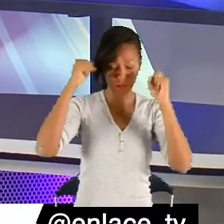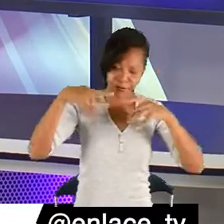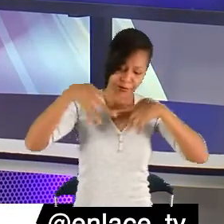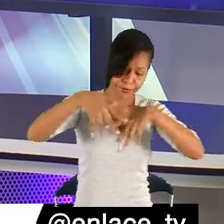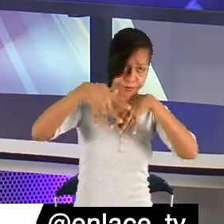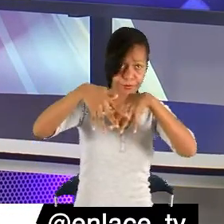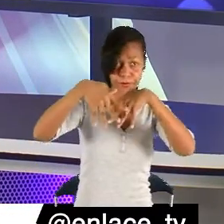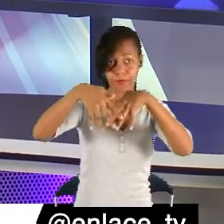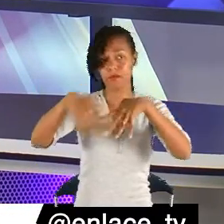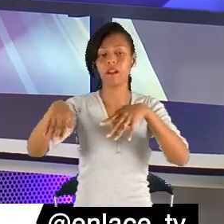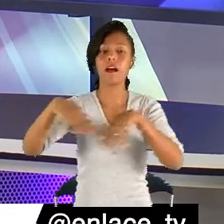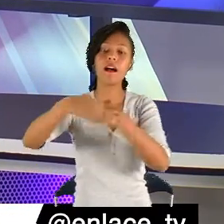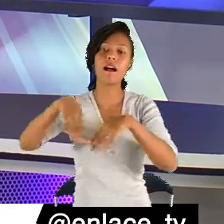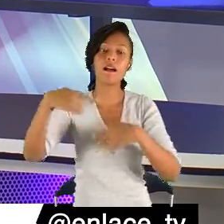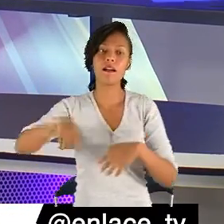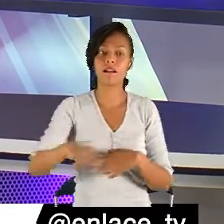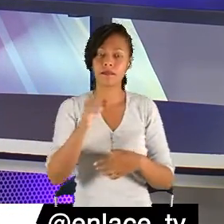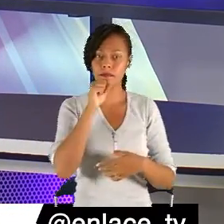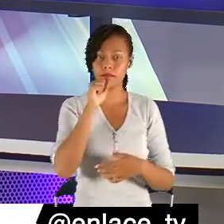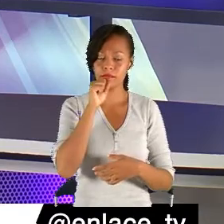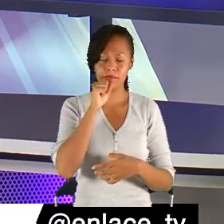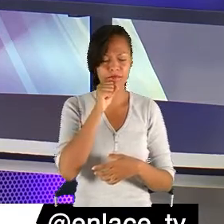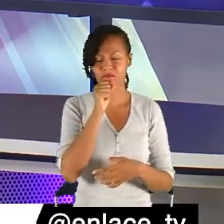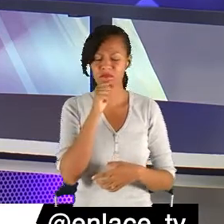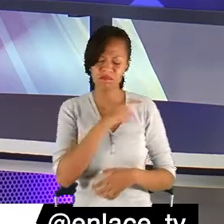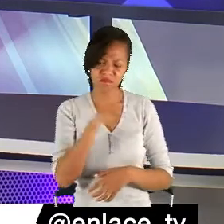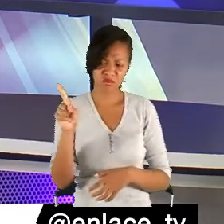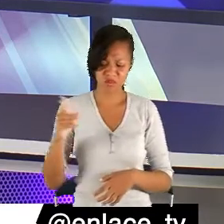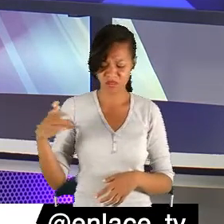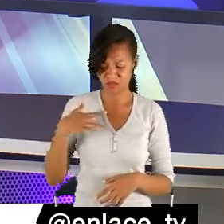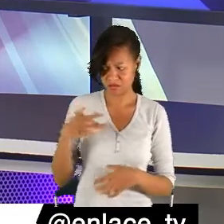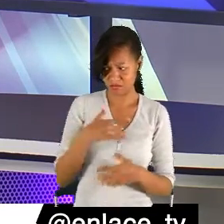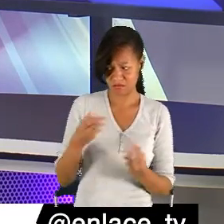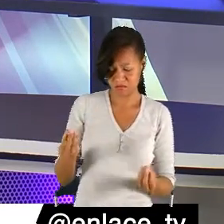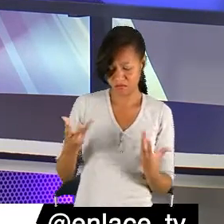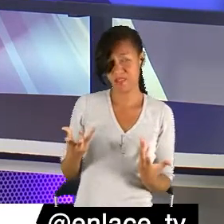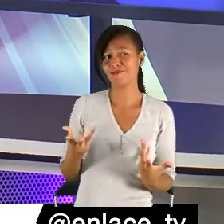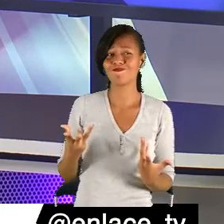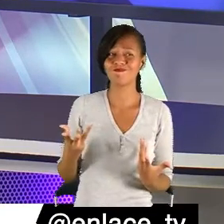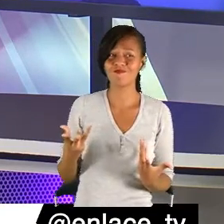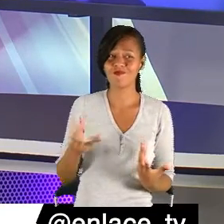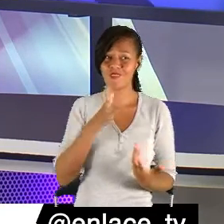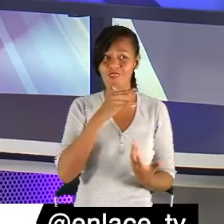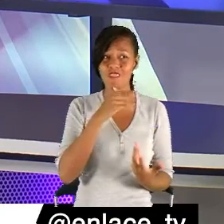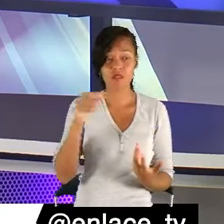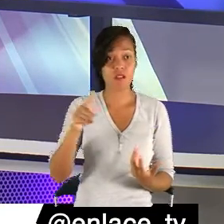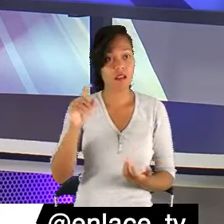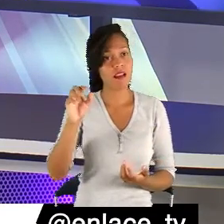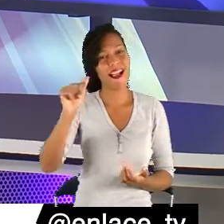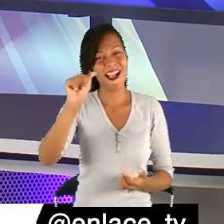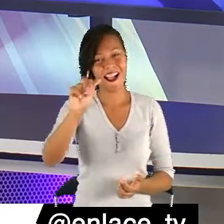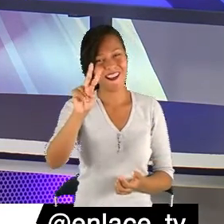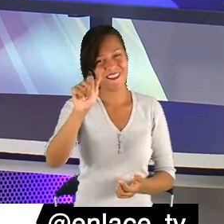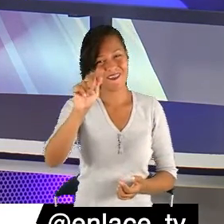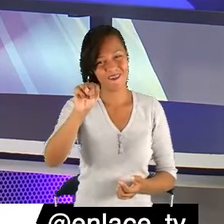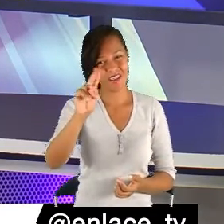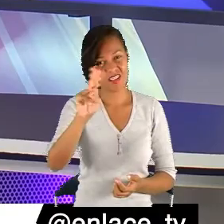calles de la ciudad y rechazaron el servicio de salud que les presta la epc a avanzar médica a través de